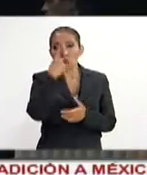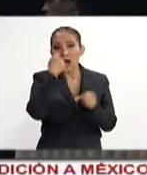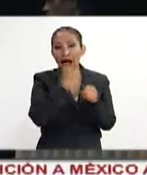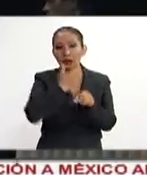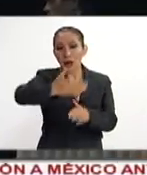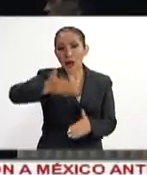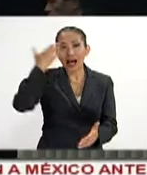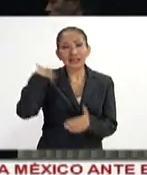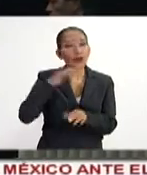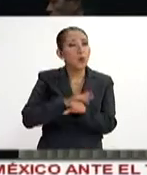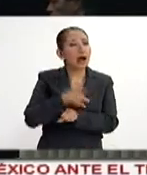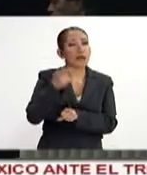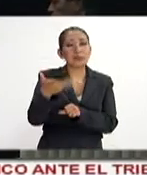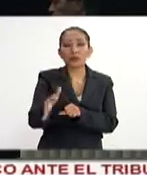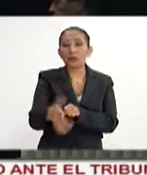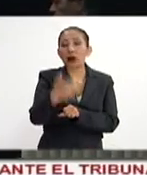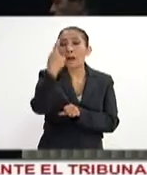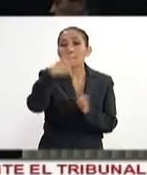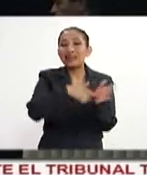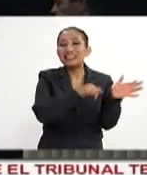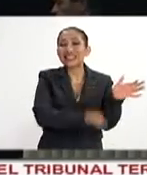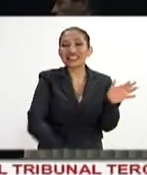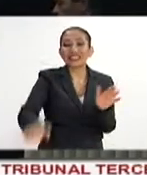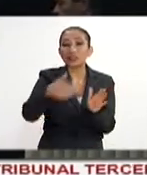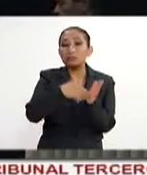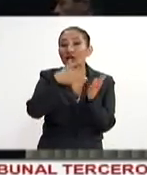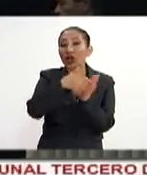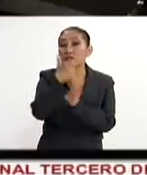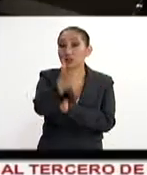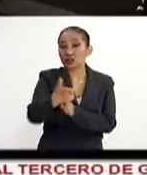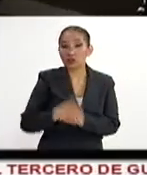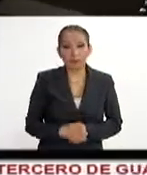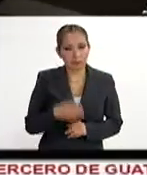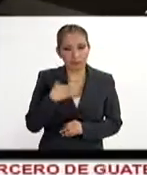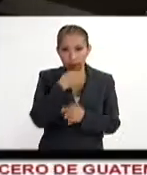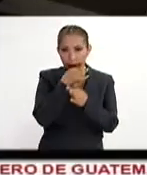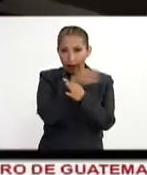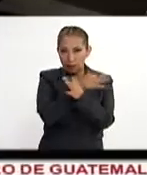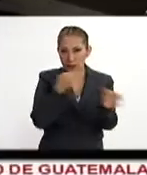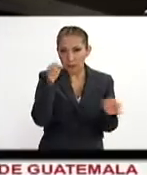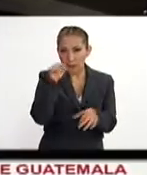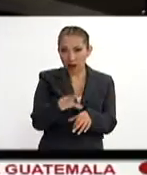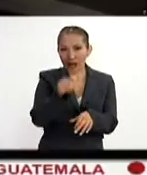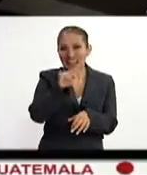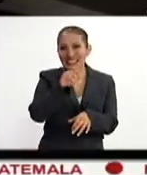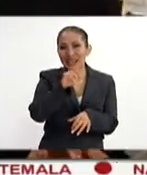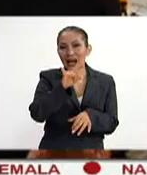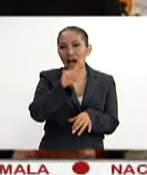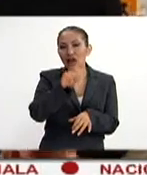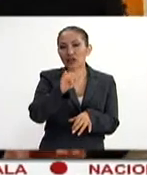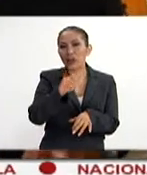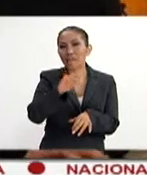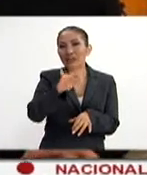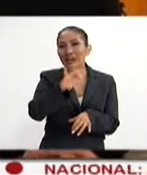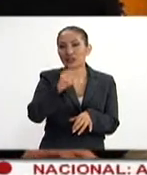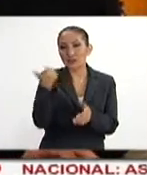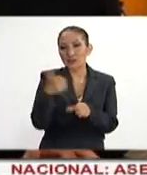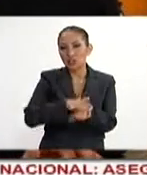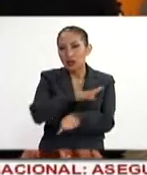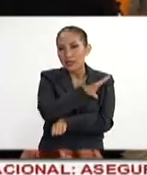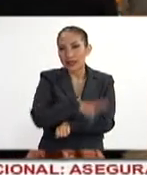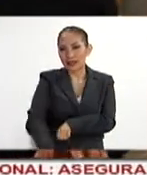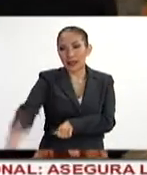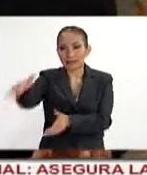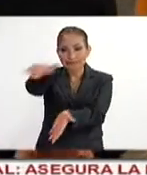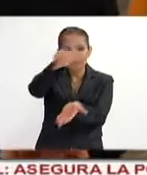pasado, el cual asciende a los 1.600 millones de pesos. Esto lo informó Lisandro Núñez Picasso, administrador general